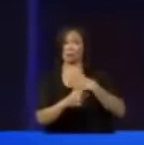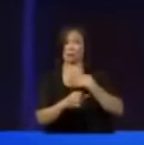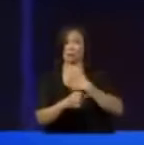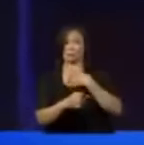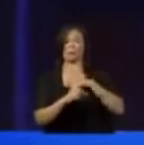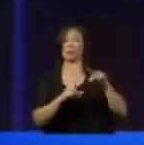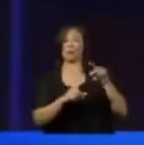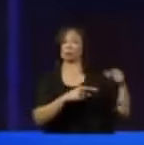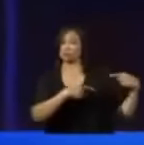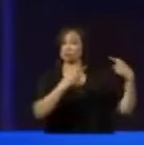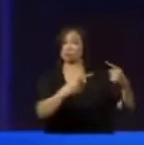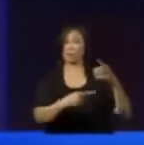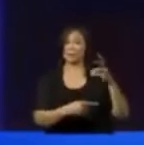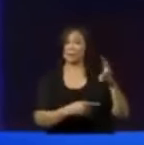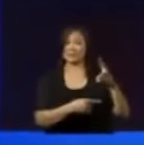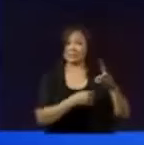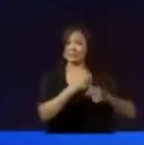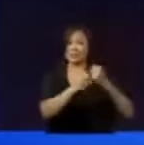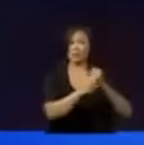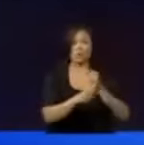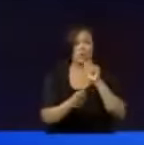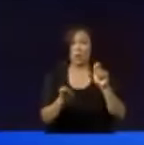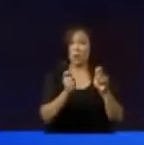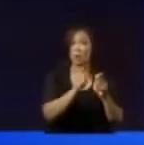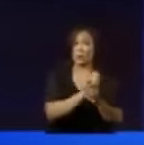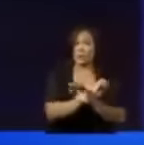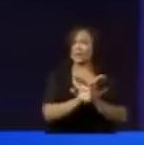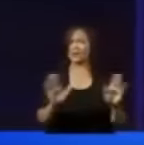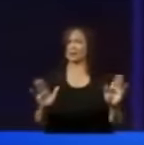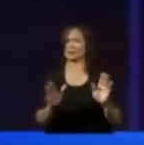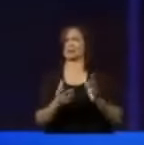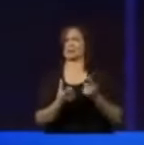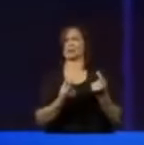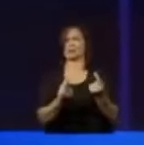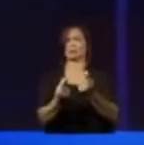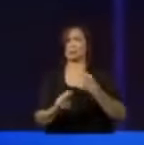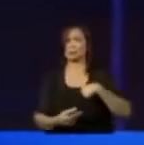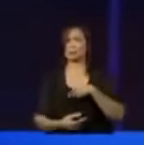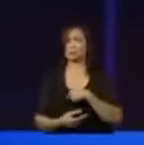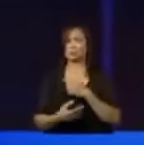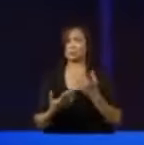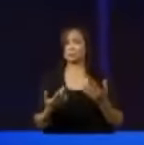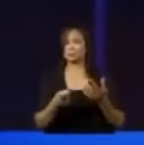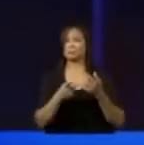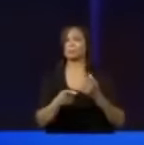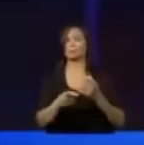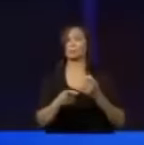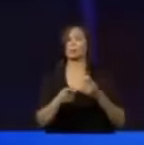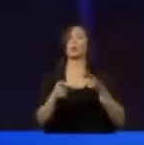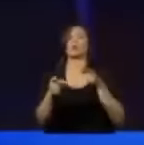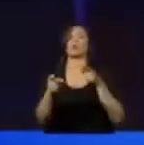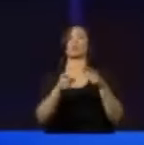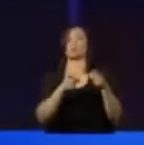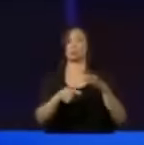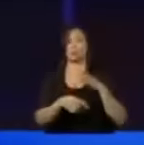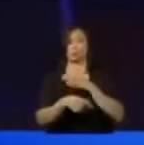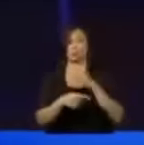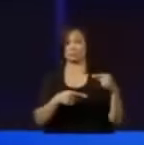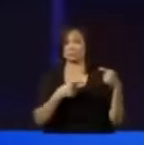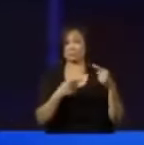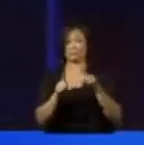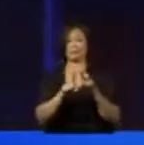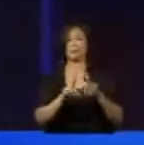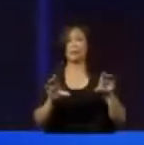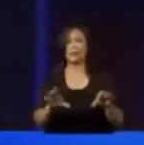Pero durante 16 años no variaron nada. Entonces, ¿qué nosotros hemos hecho con control del Congreso durante todo ese